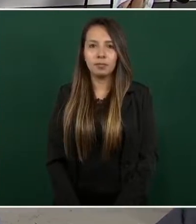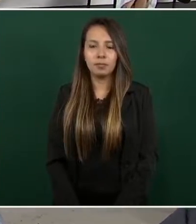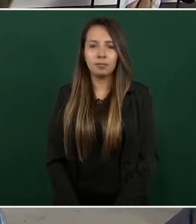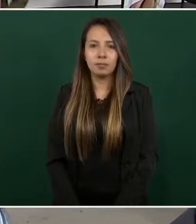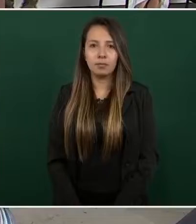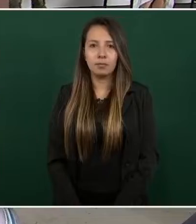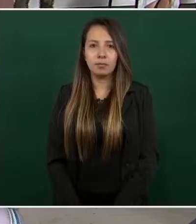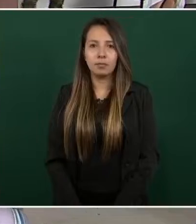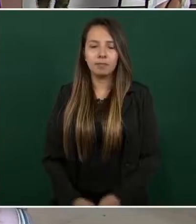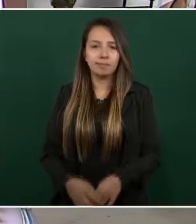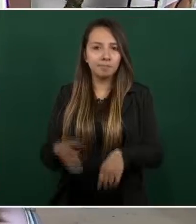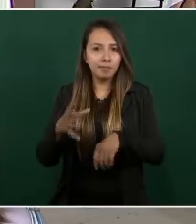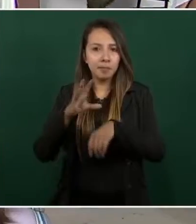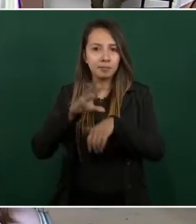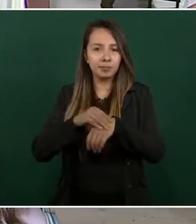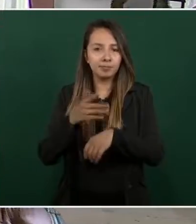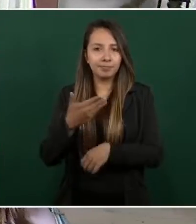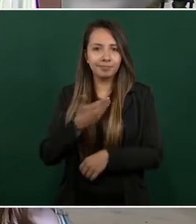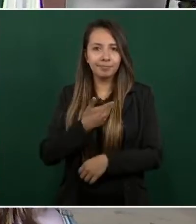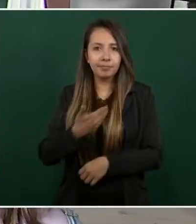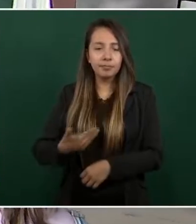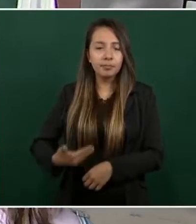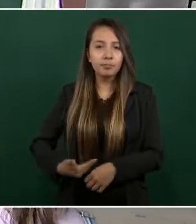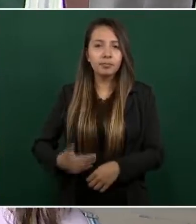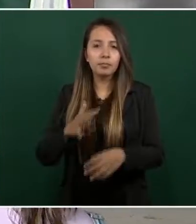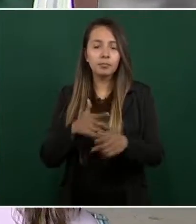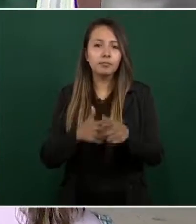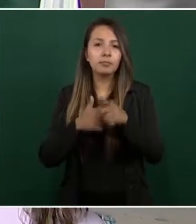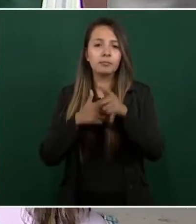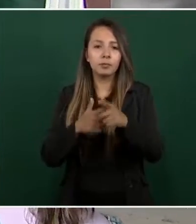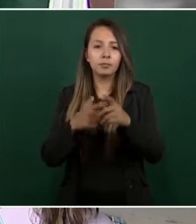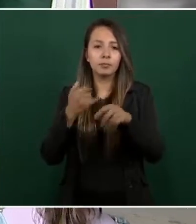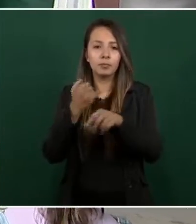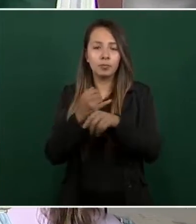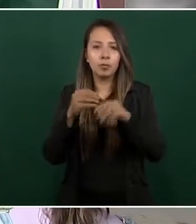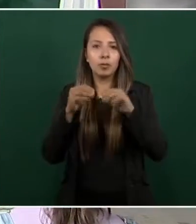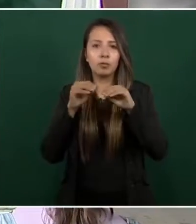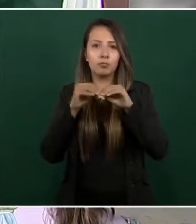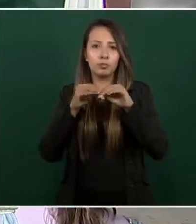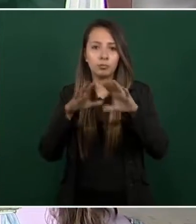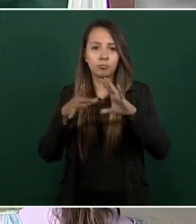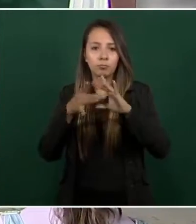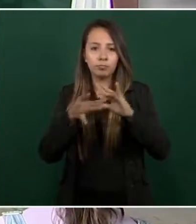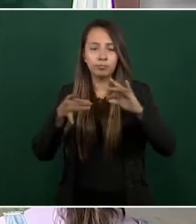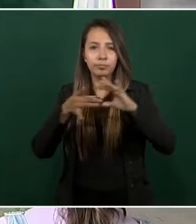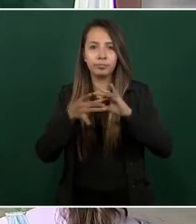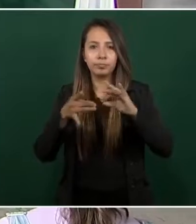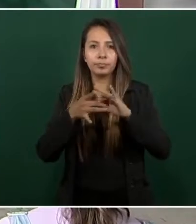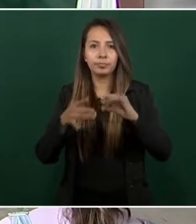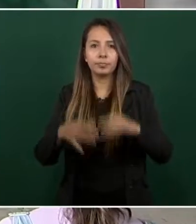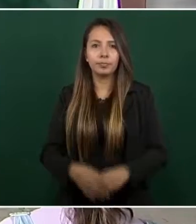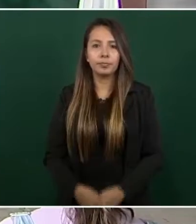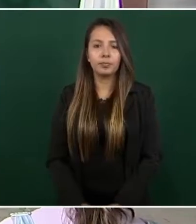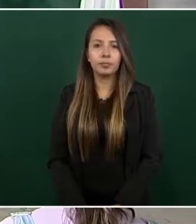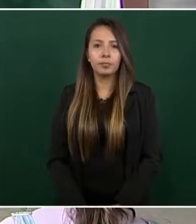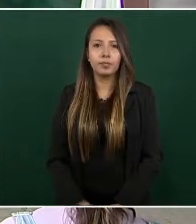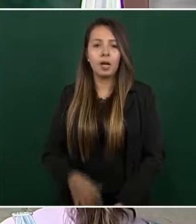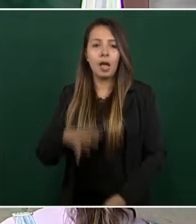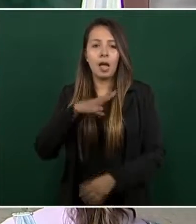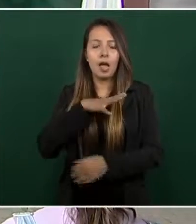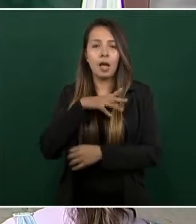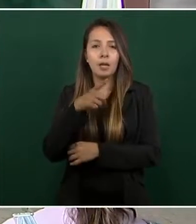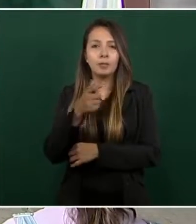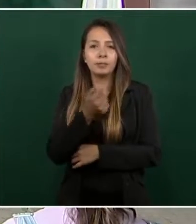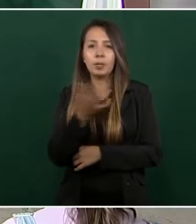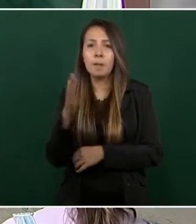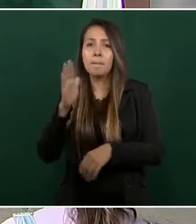Con permiso, señor presidente. Continuamos con el informe. Adelante, por favor. Aquí tenemos 8